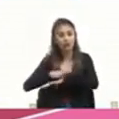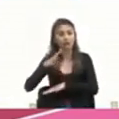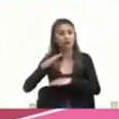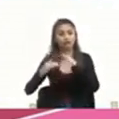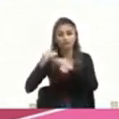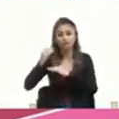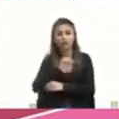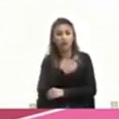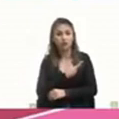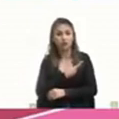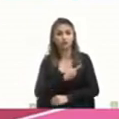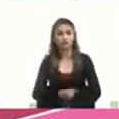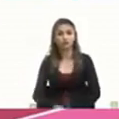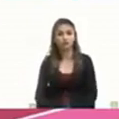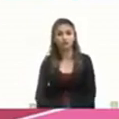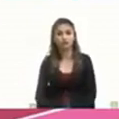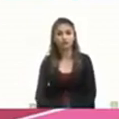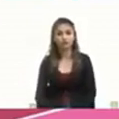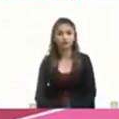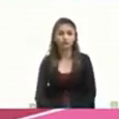del sector salud.